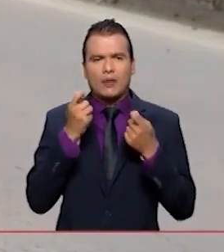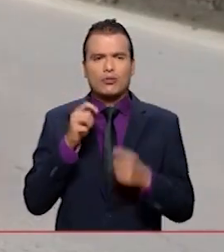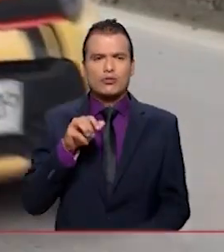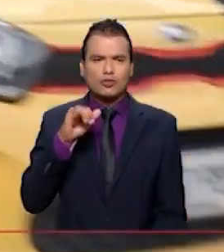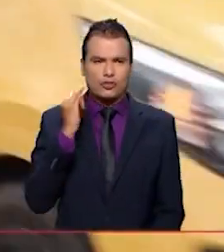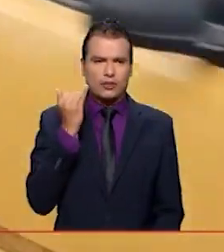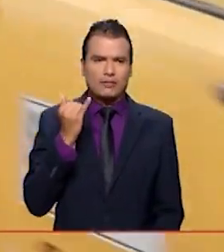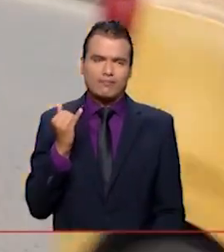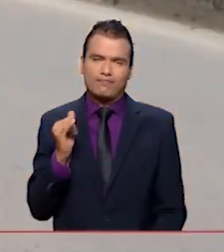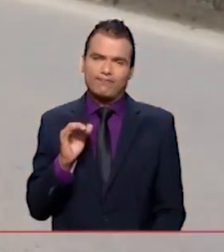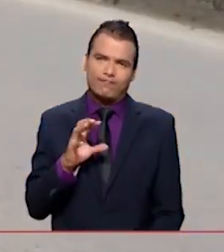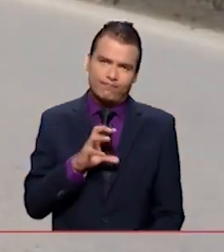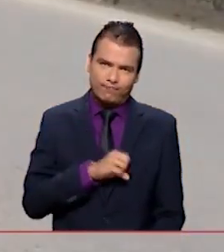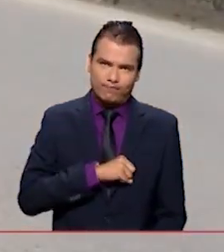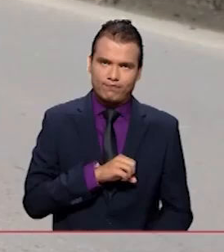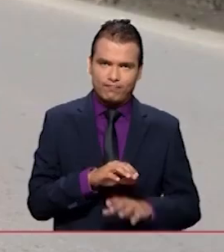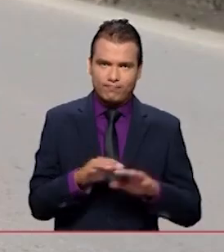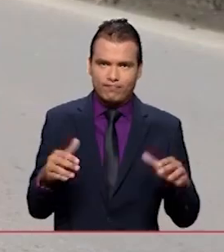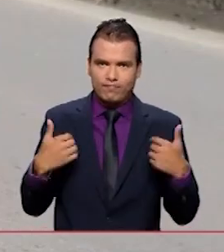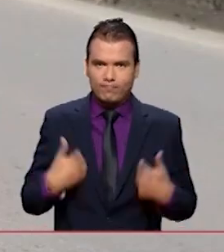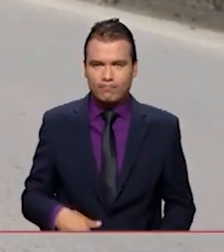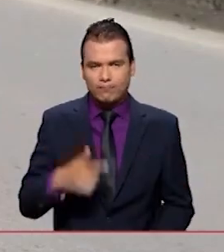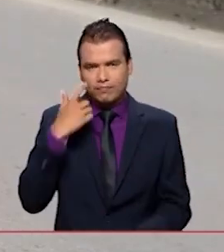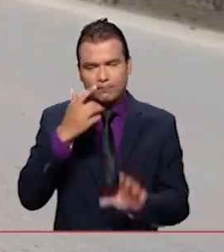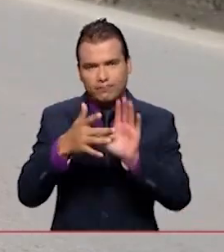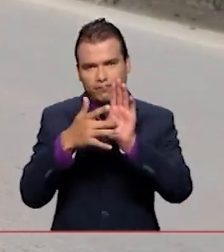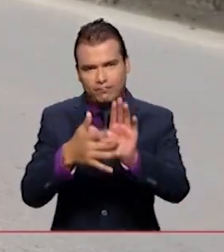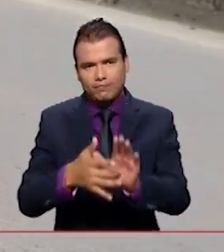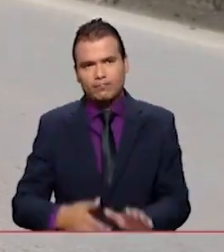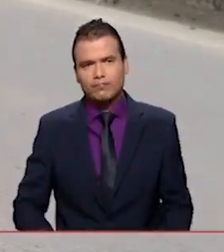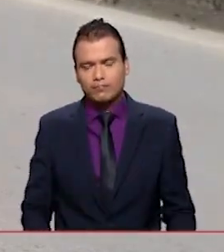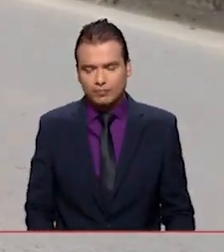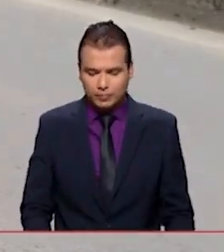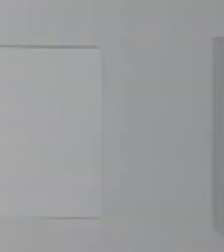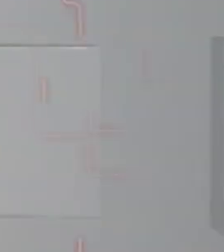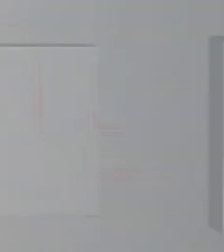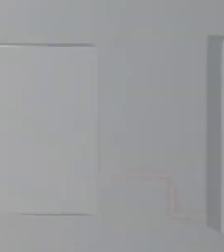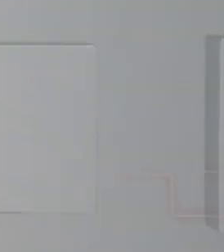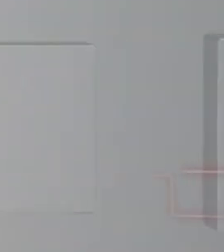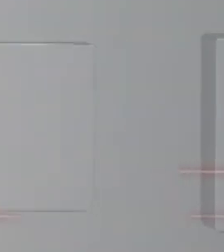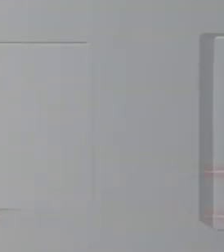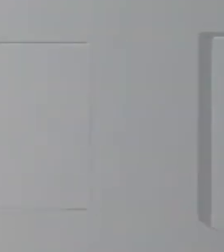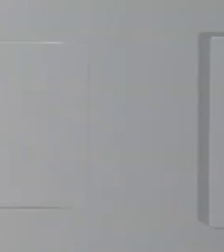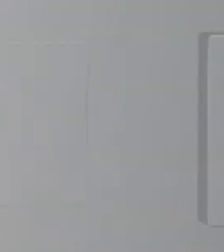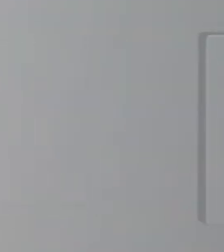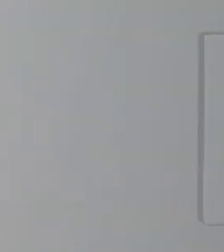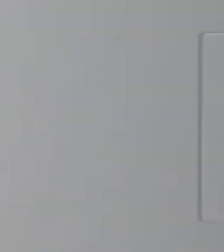registra en el departamento del Cauca. Para Telepacífico Noticias, informó Juan Pablo Velasco.